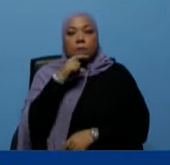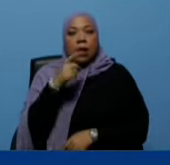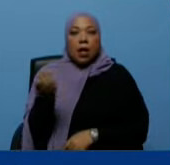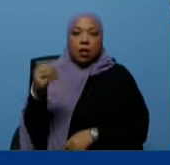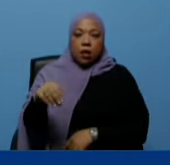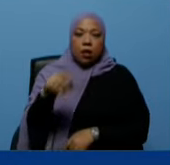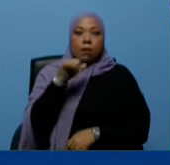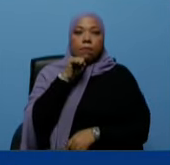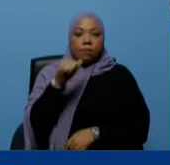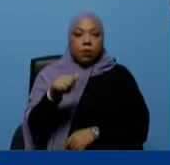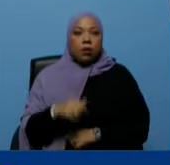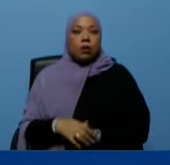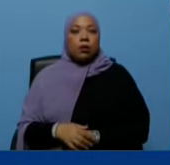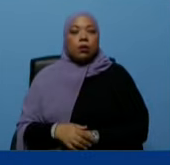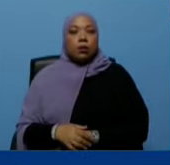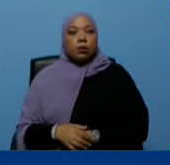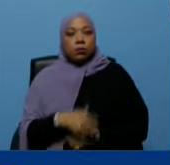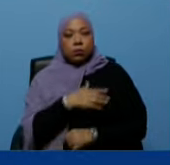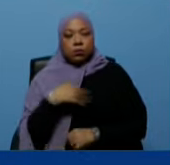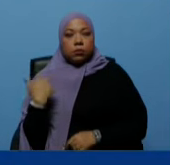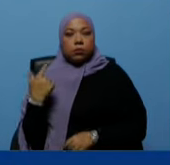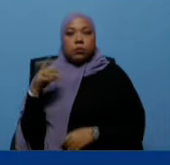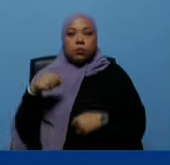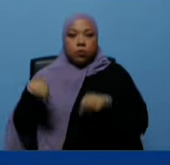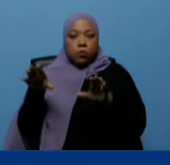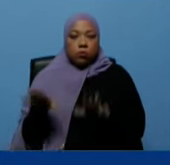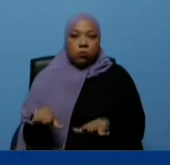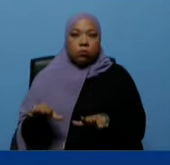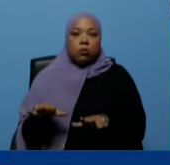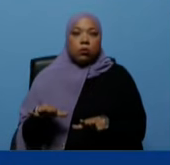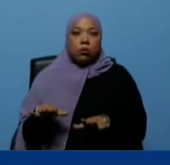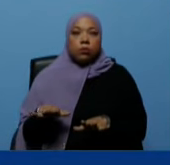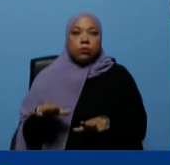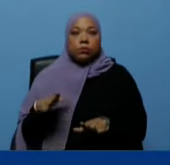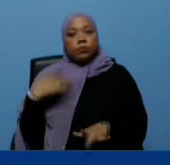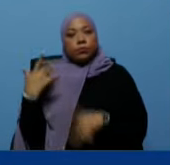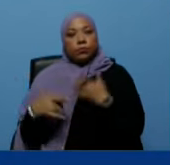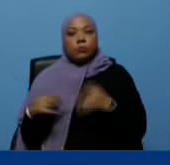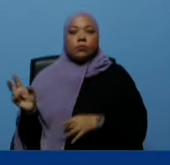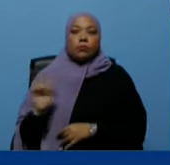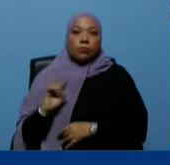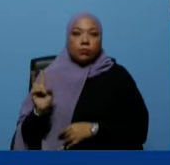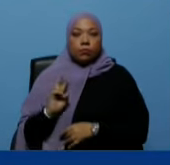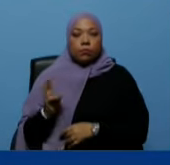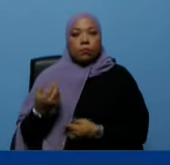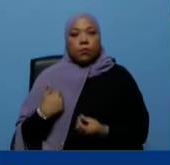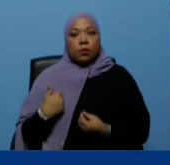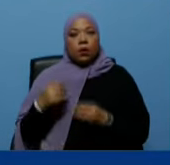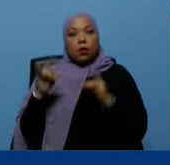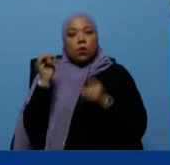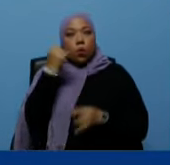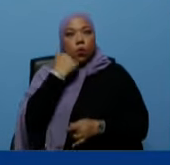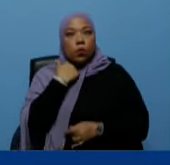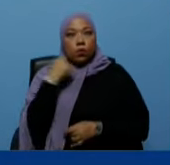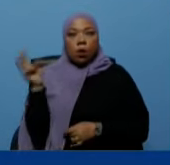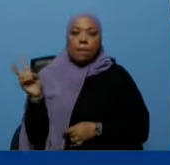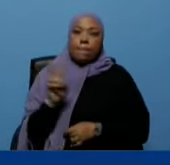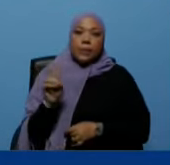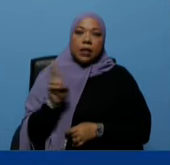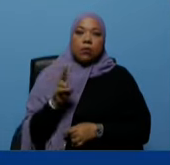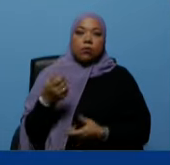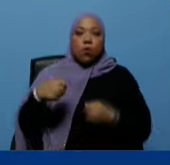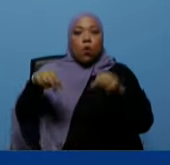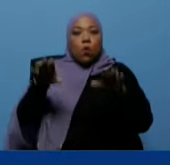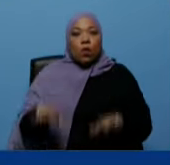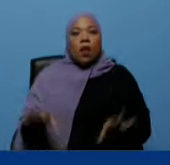caros, porque creían que nos íbamos a rendir. Pues en Venezuela, lo digo de Carabobo, en Venezuela no se